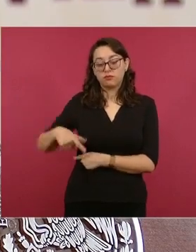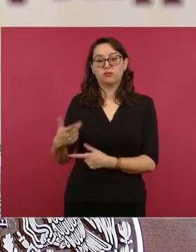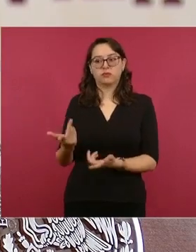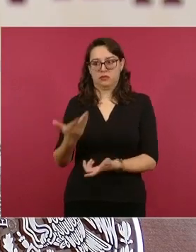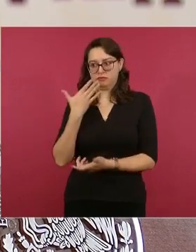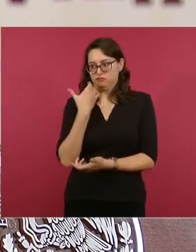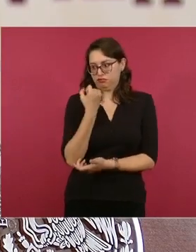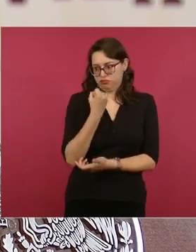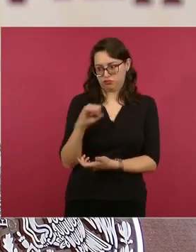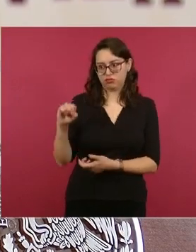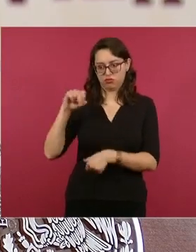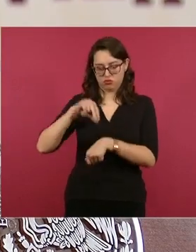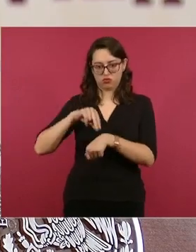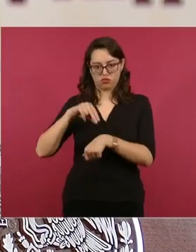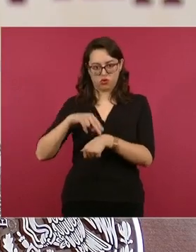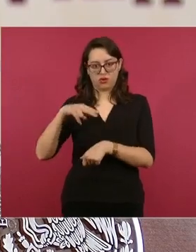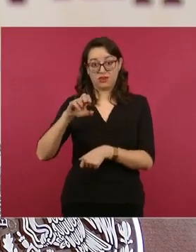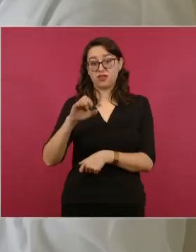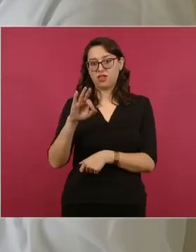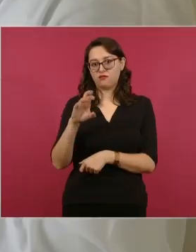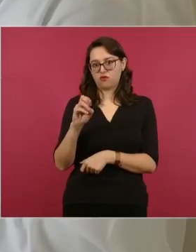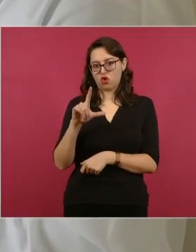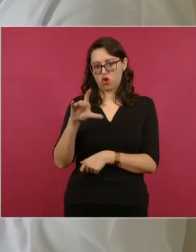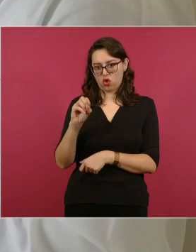nefrólogas cubanos,